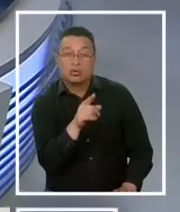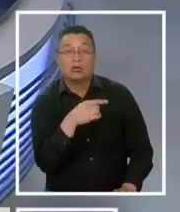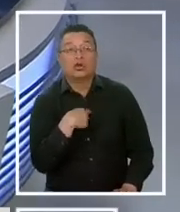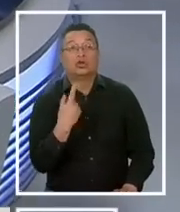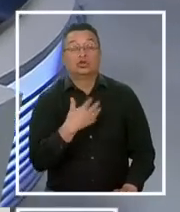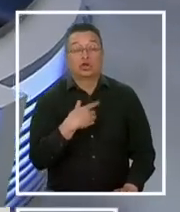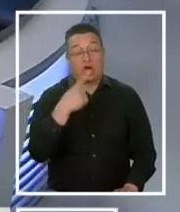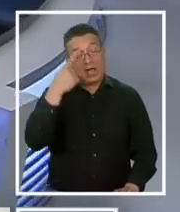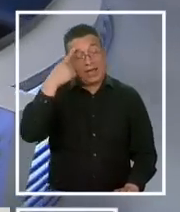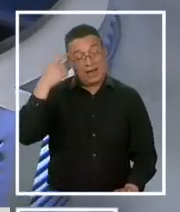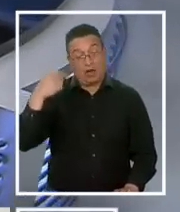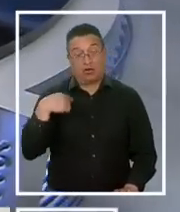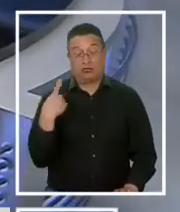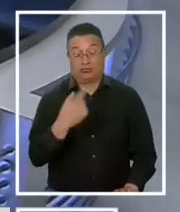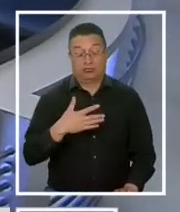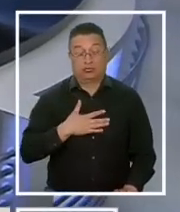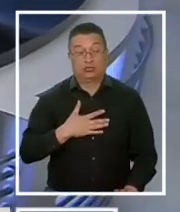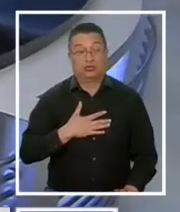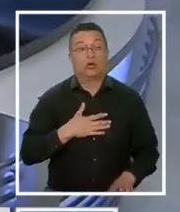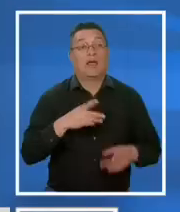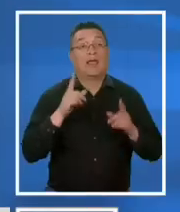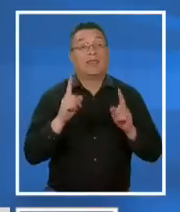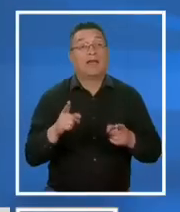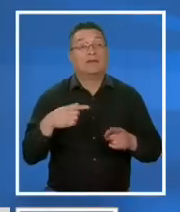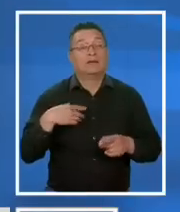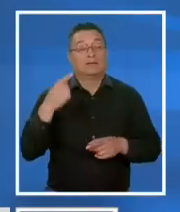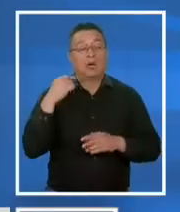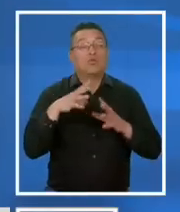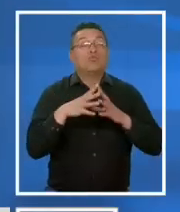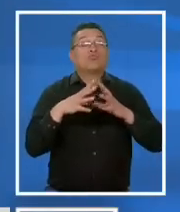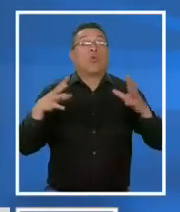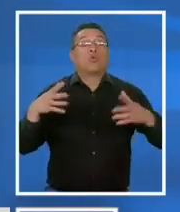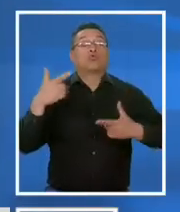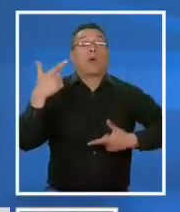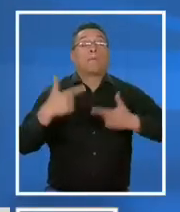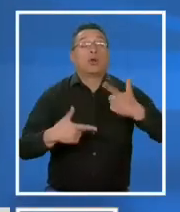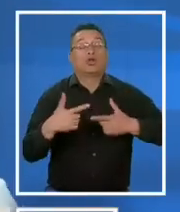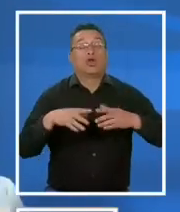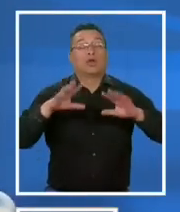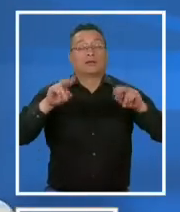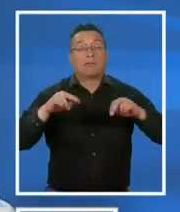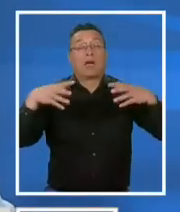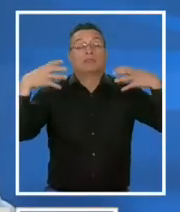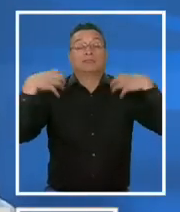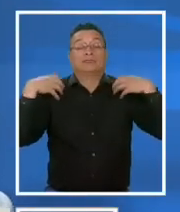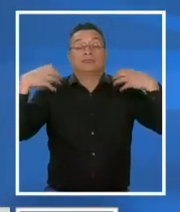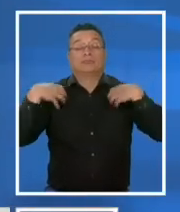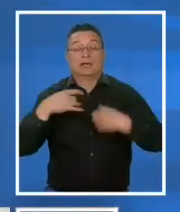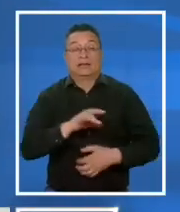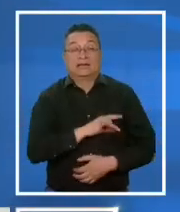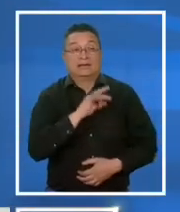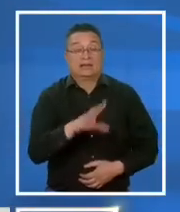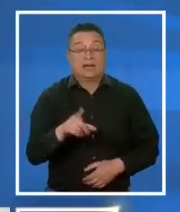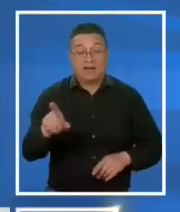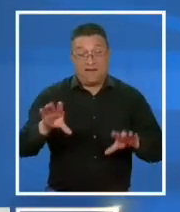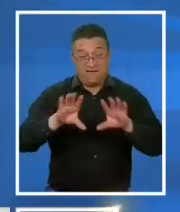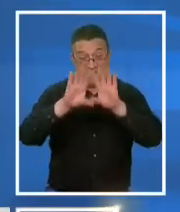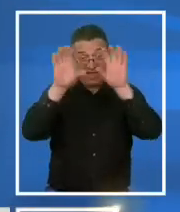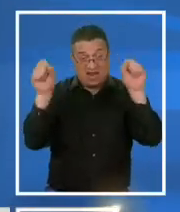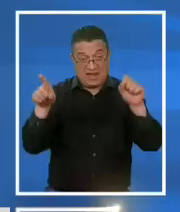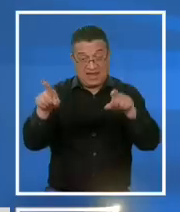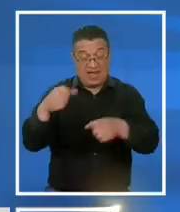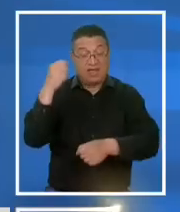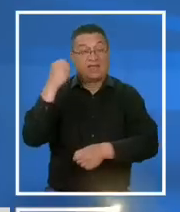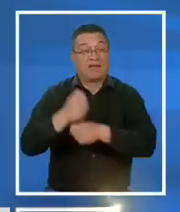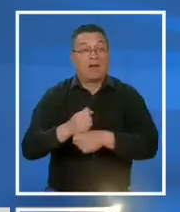yo creo que nosotros como lección tenemos que yo creo que hay una sobrepolitización de muchos cargos en Chile acá la fiscalía su